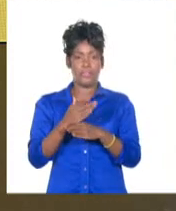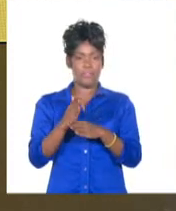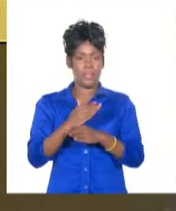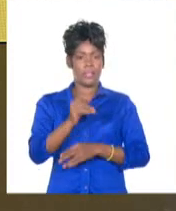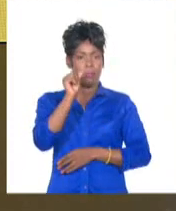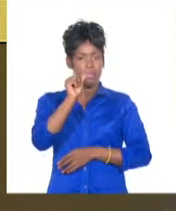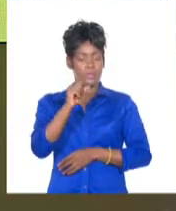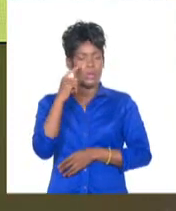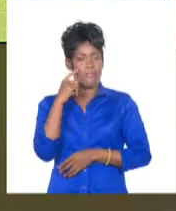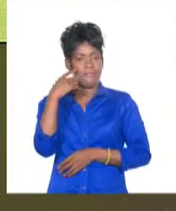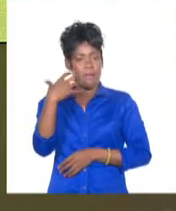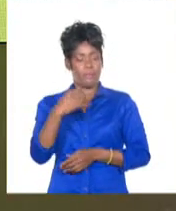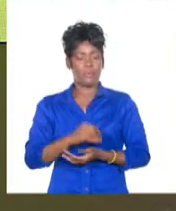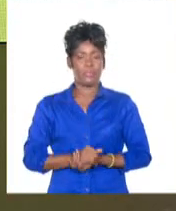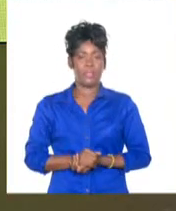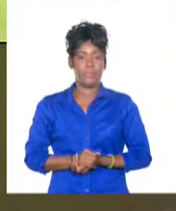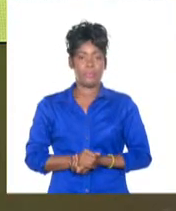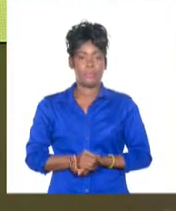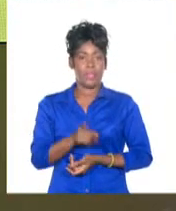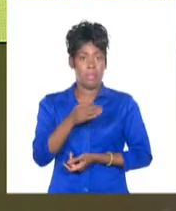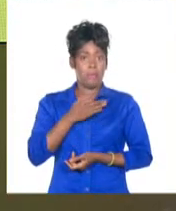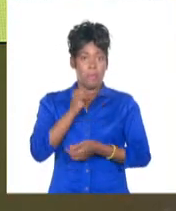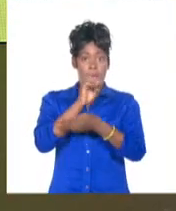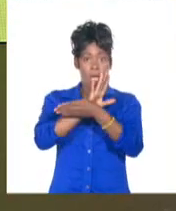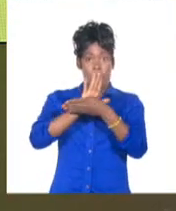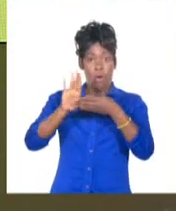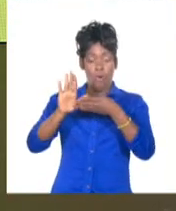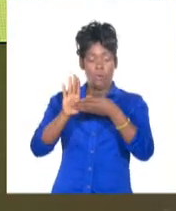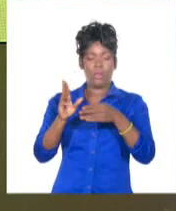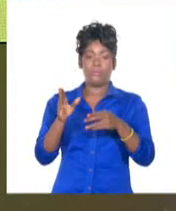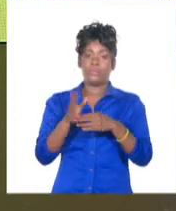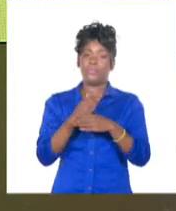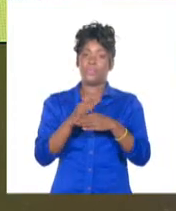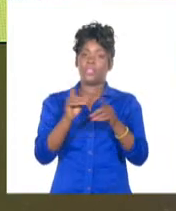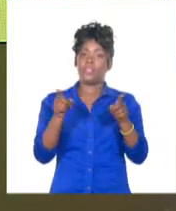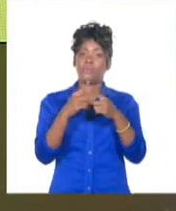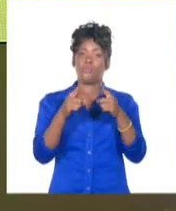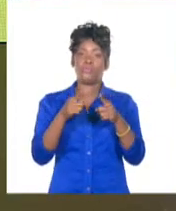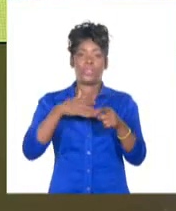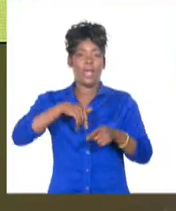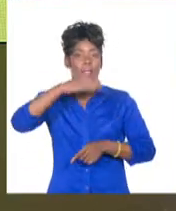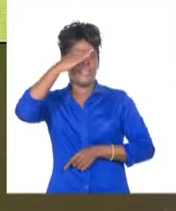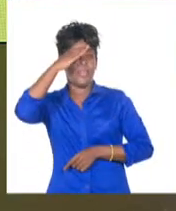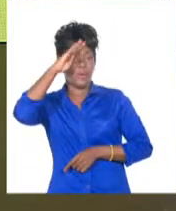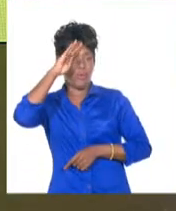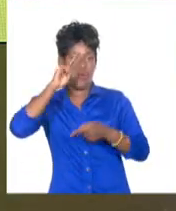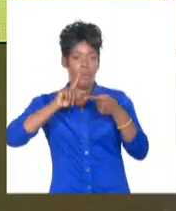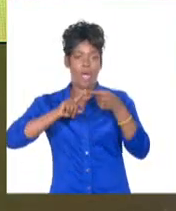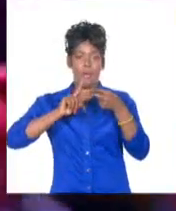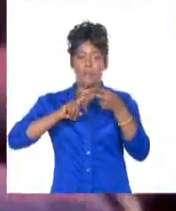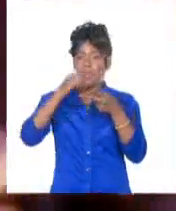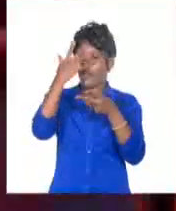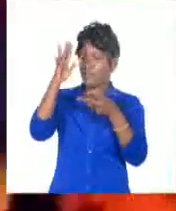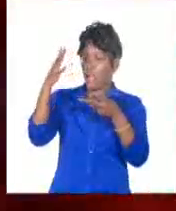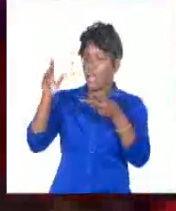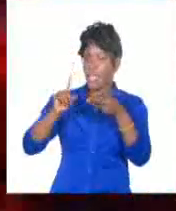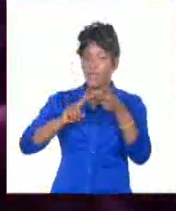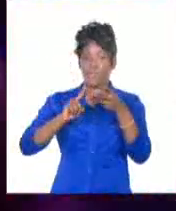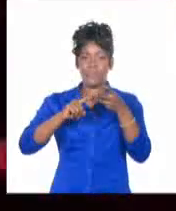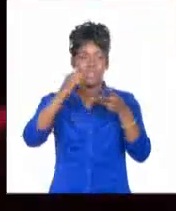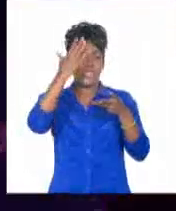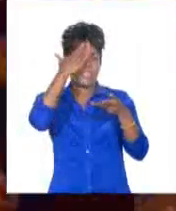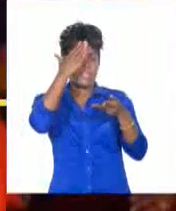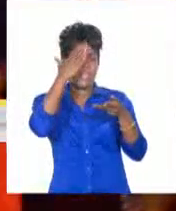Ewer. Este espectáculo recorre varios géneros musicales nacionales y extranjeros, abordando también el folclor cubano.